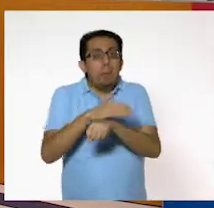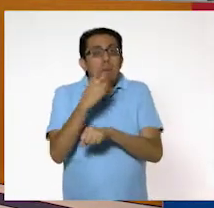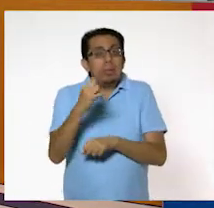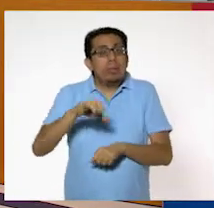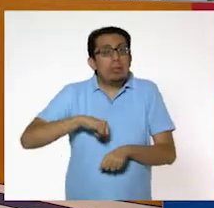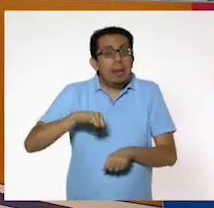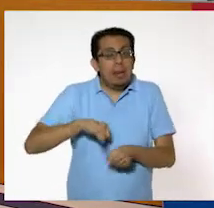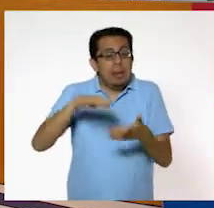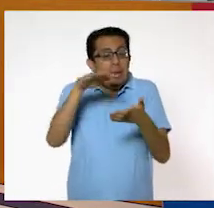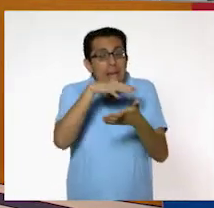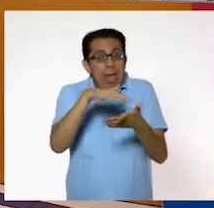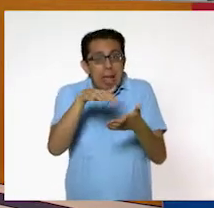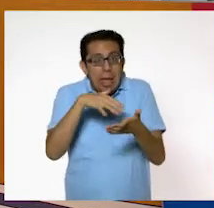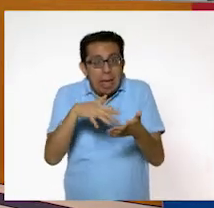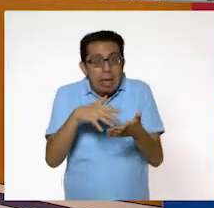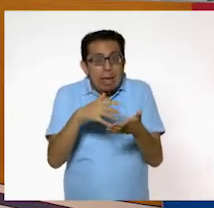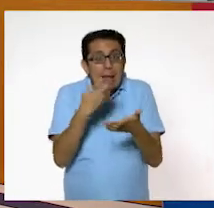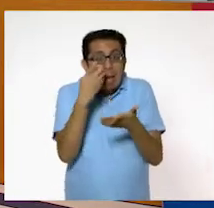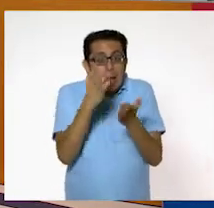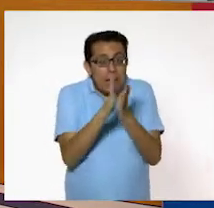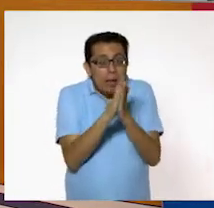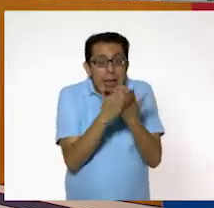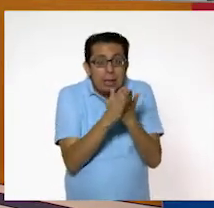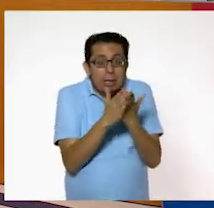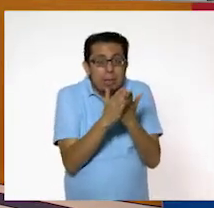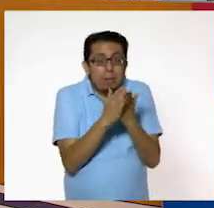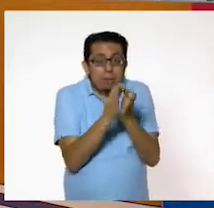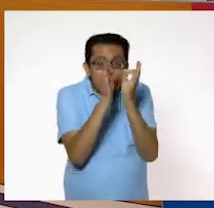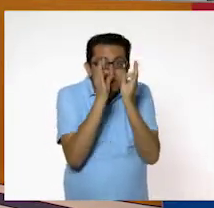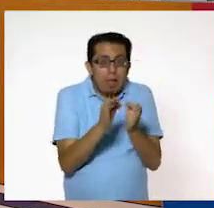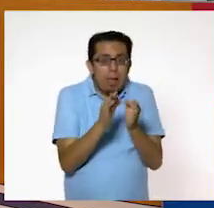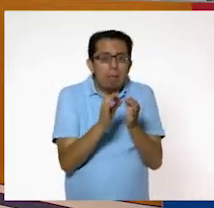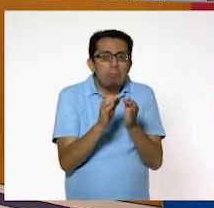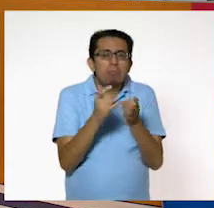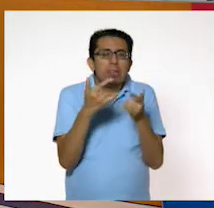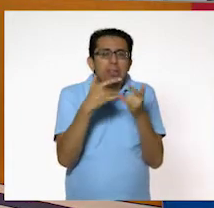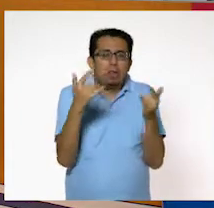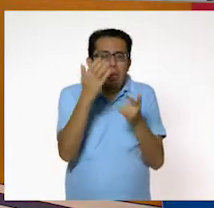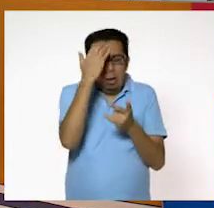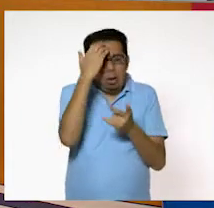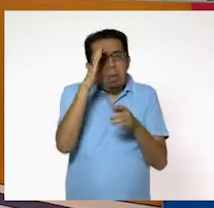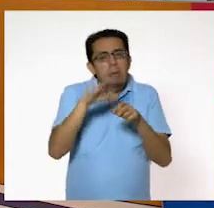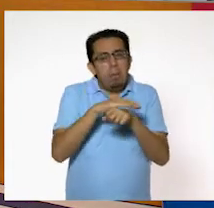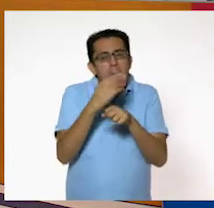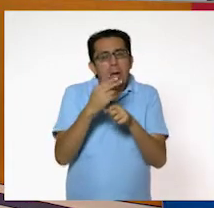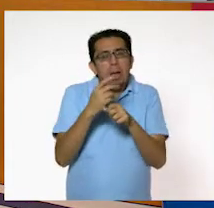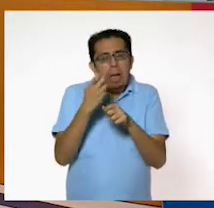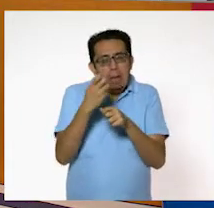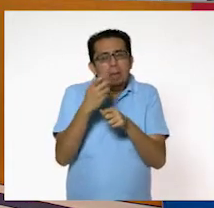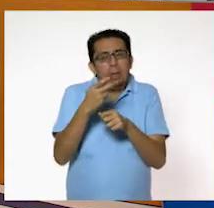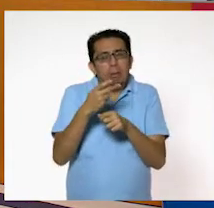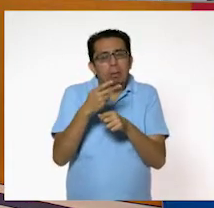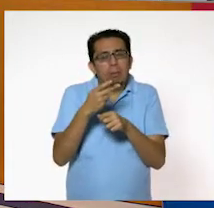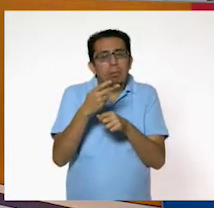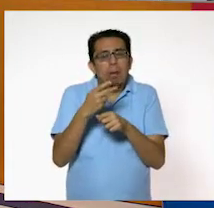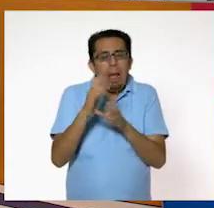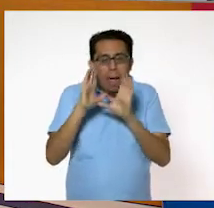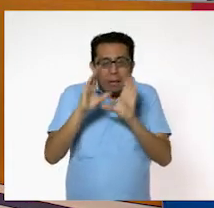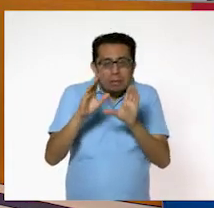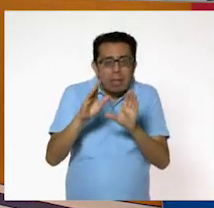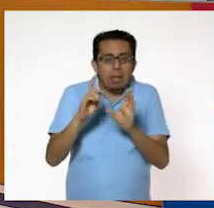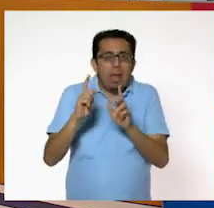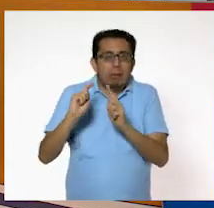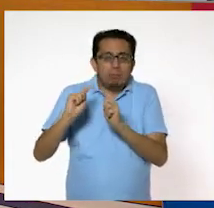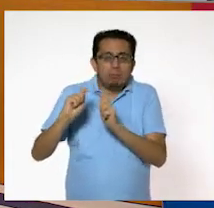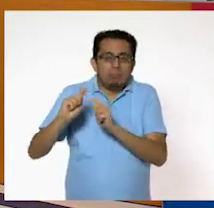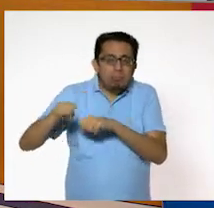leer la versión escrita de muchos cuentos que ya conocemos porque nos los han contado en la tradición oral? Exactamente. Son clásicos,